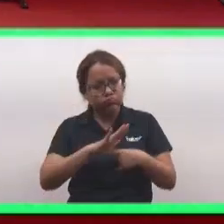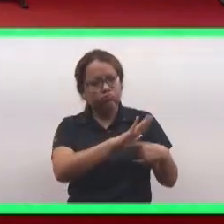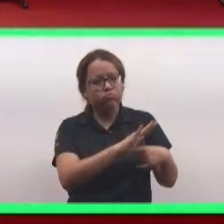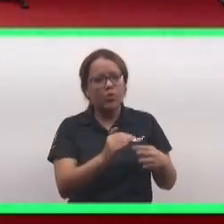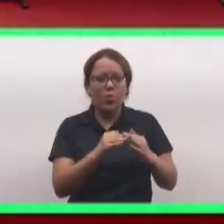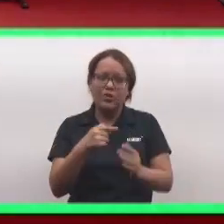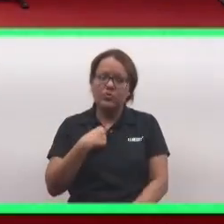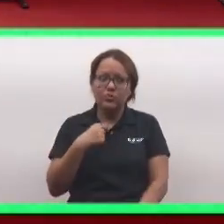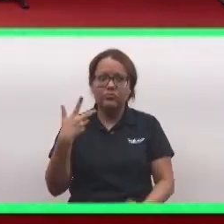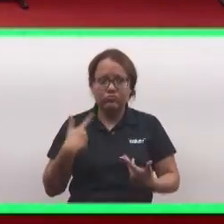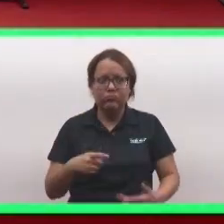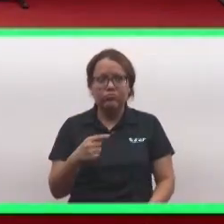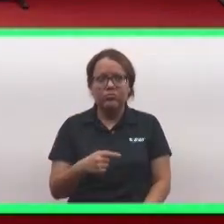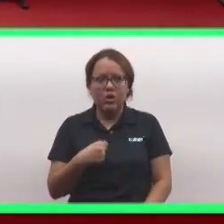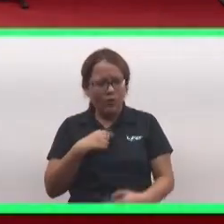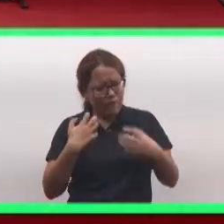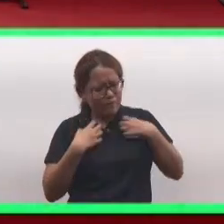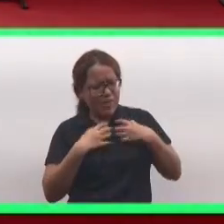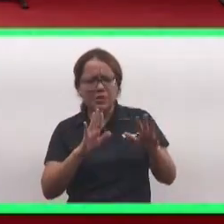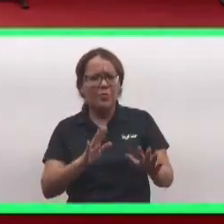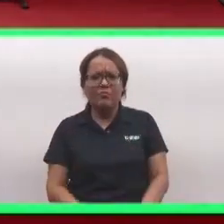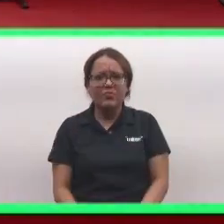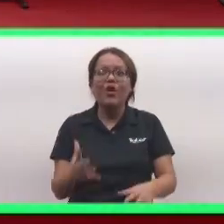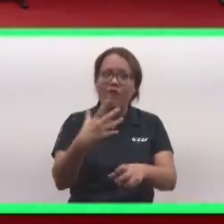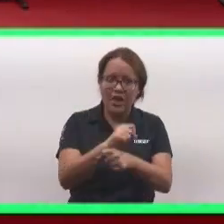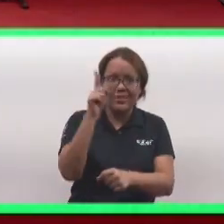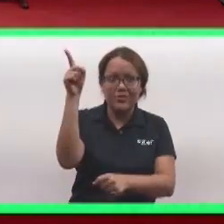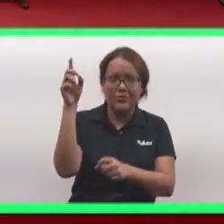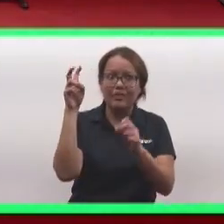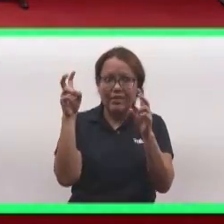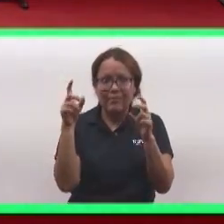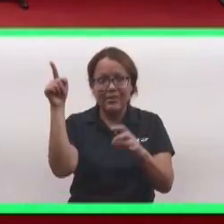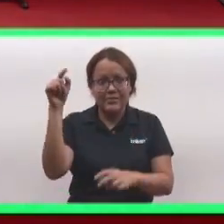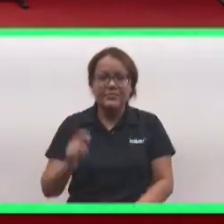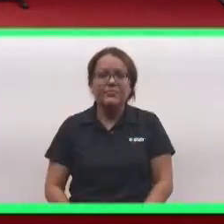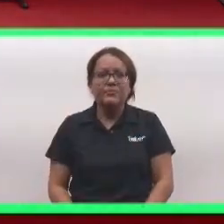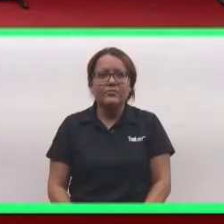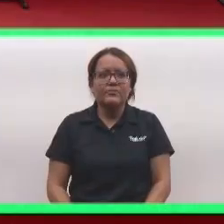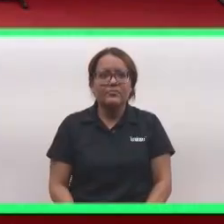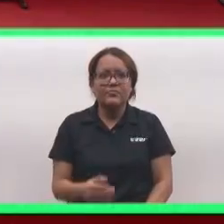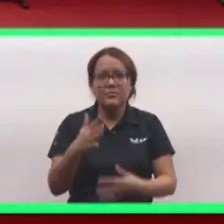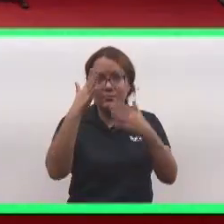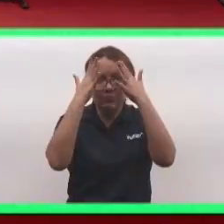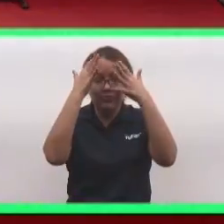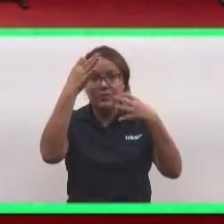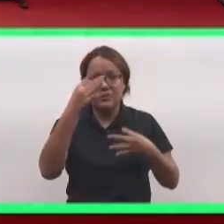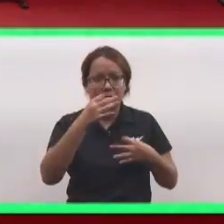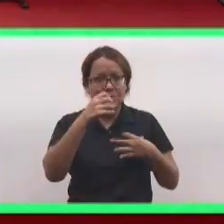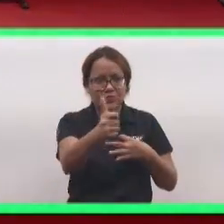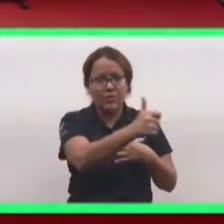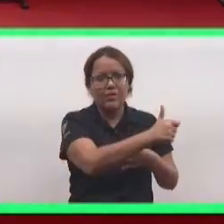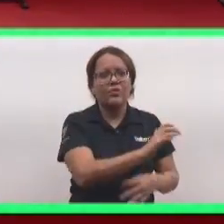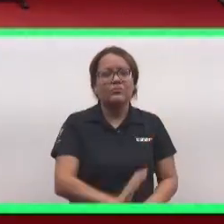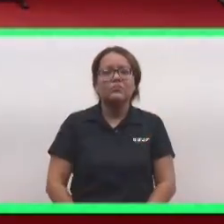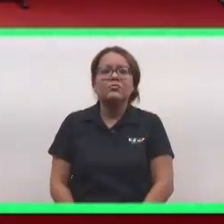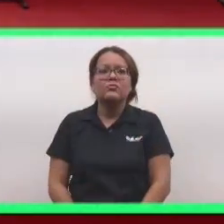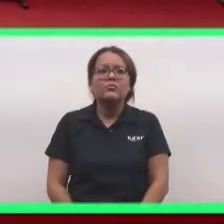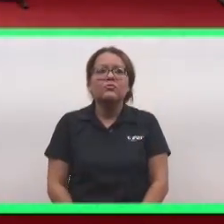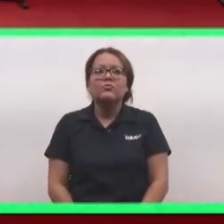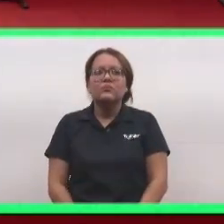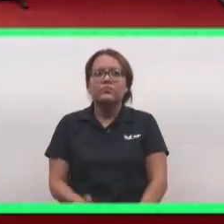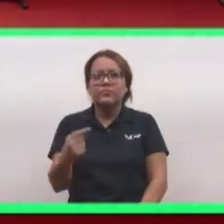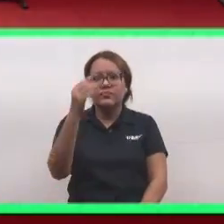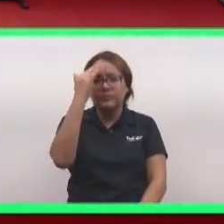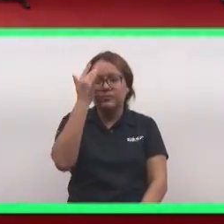dio un ejemplo. No de vida, no, de confiar en Dios. De ahí para allá, su misericordia. Dios muchas veces